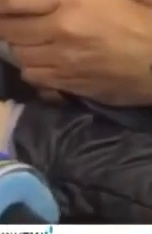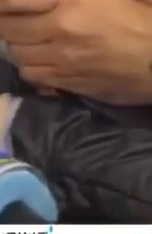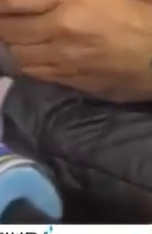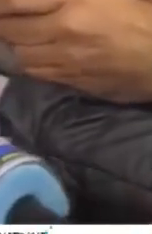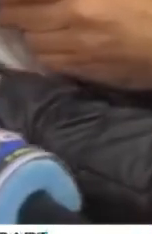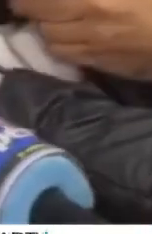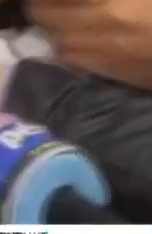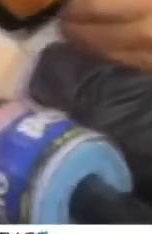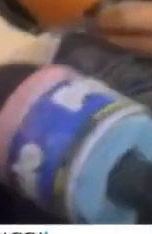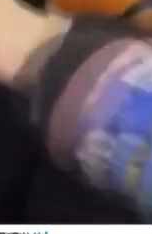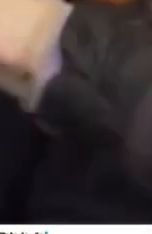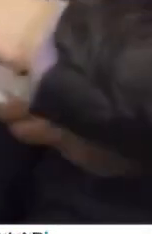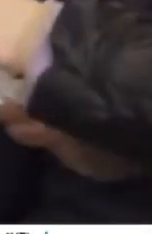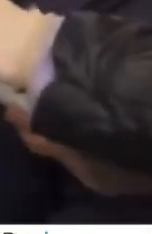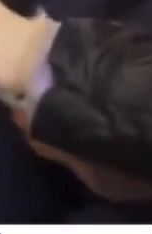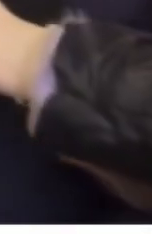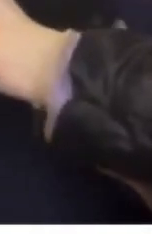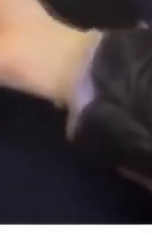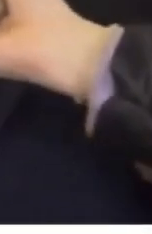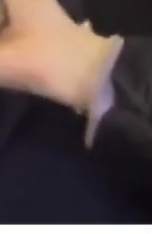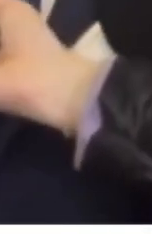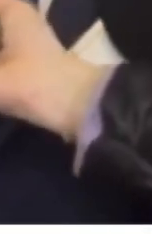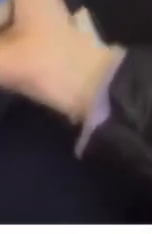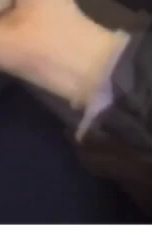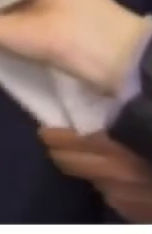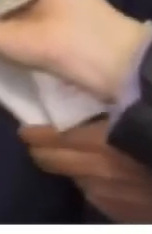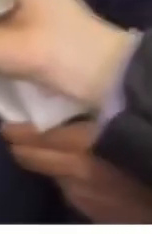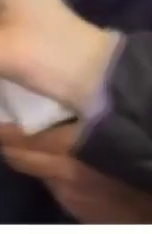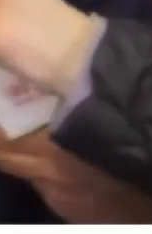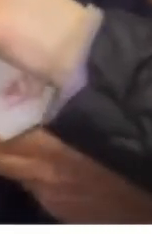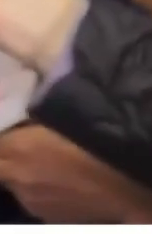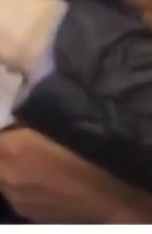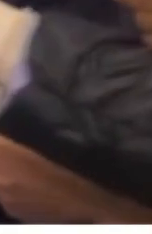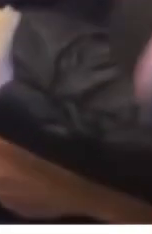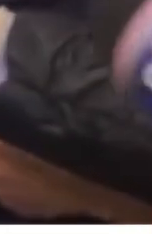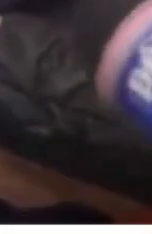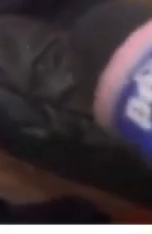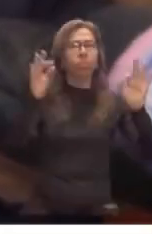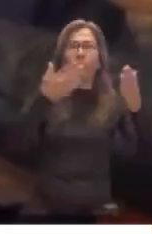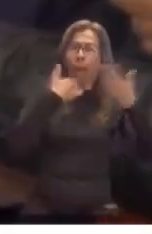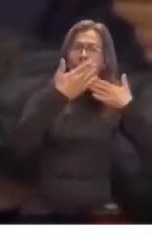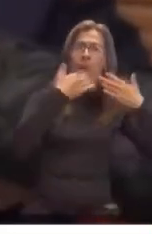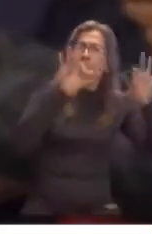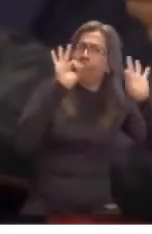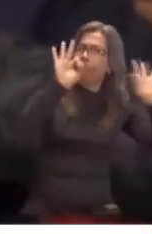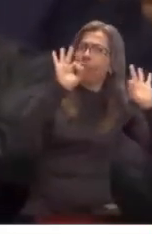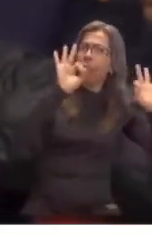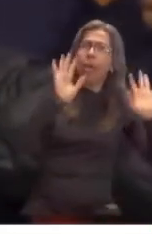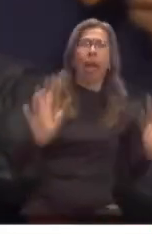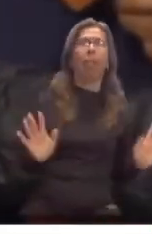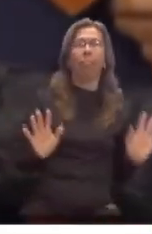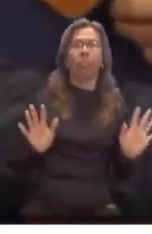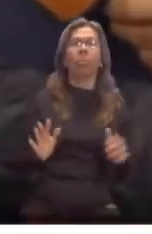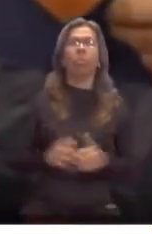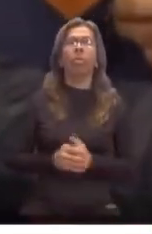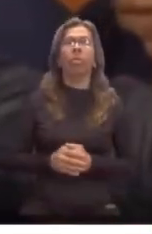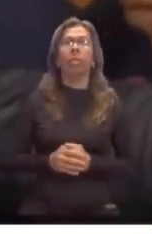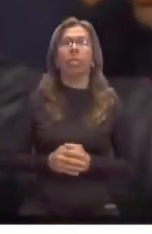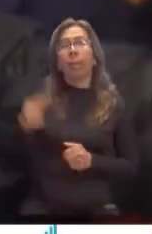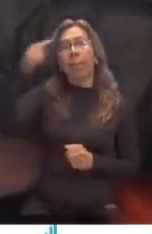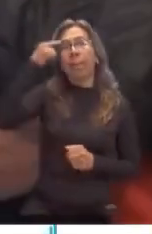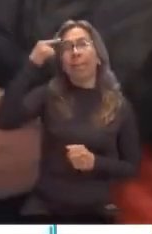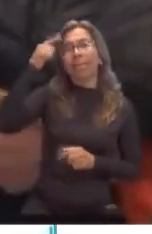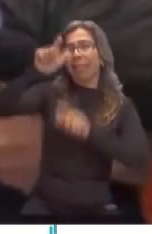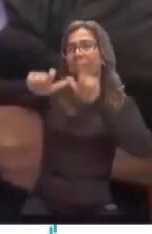cuestiones. Sí, ya lo tuvimos ahí. Así que bueno, esto, la verdad que pensar en una generación de